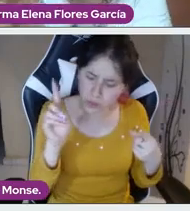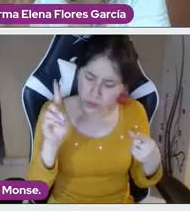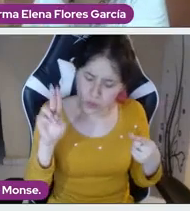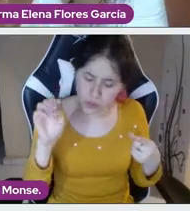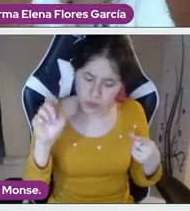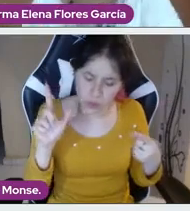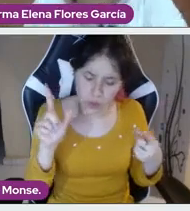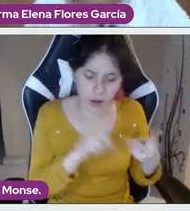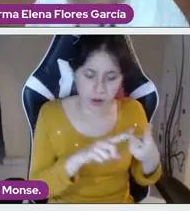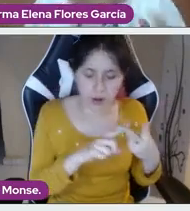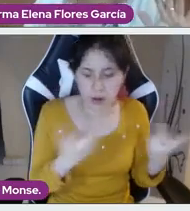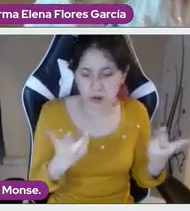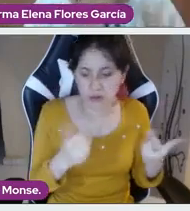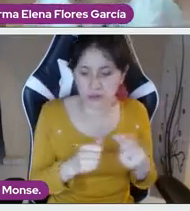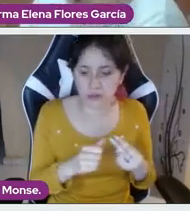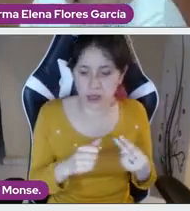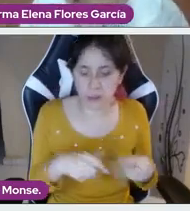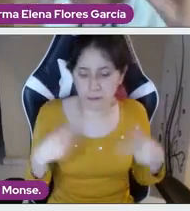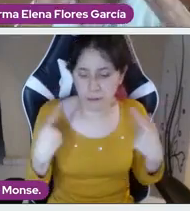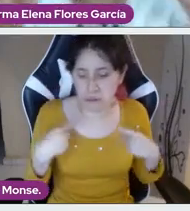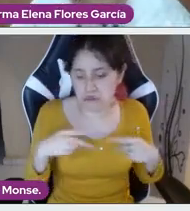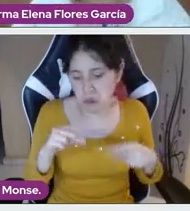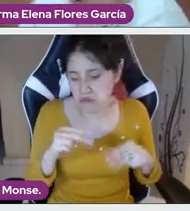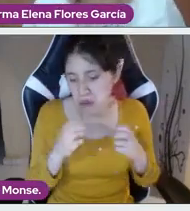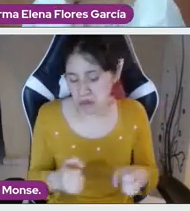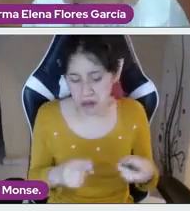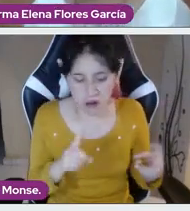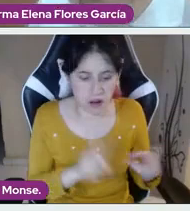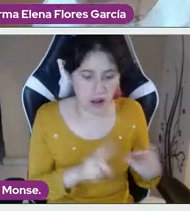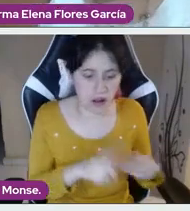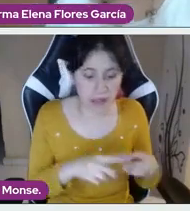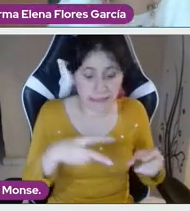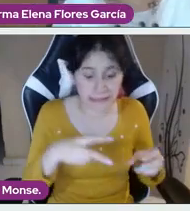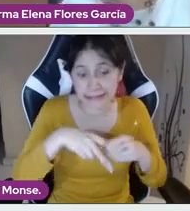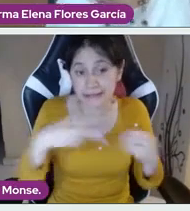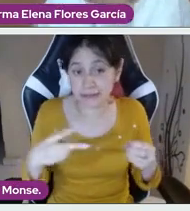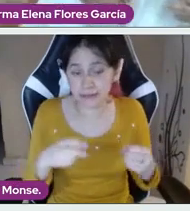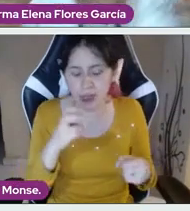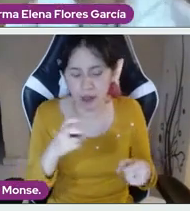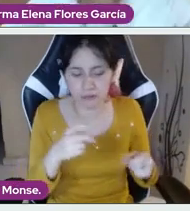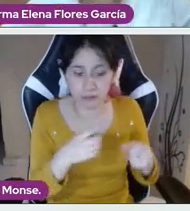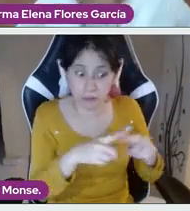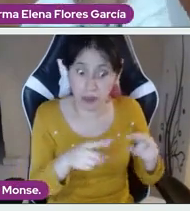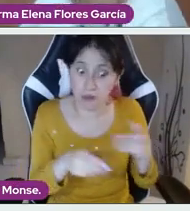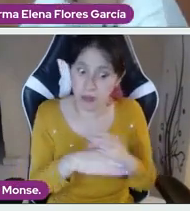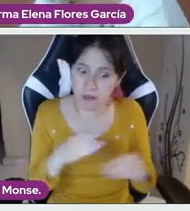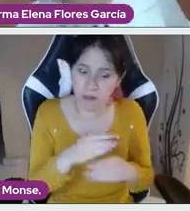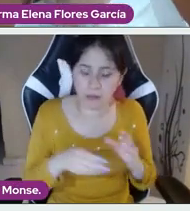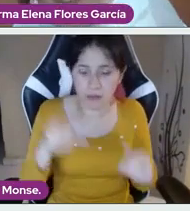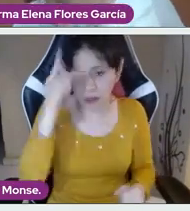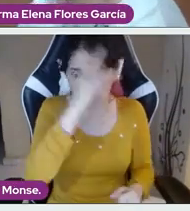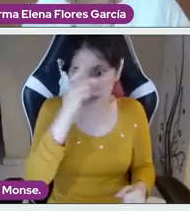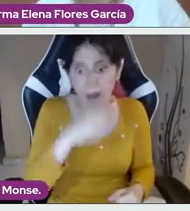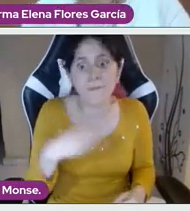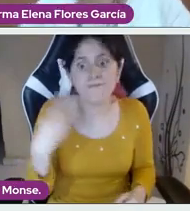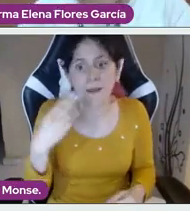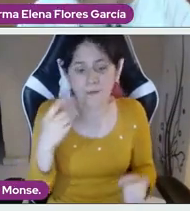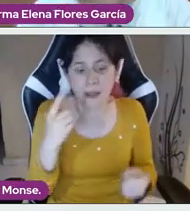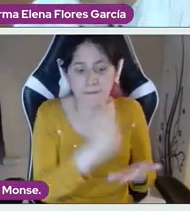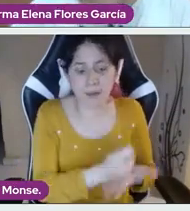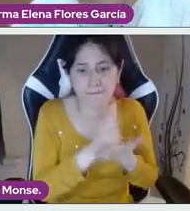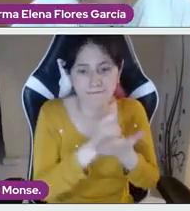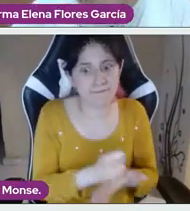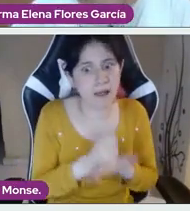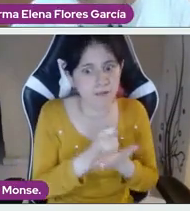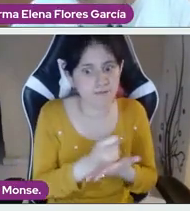ausencia y otra cosa vacío. Los tres tienen connotaciones psicológicas diversas y habría que atenderlas siempre en el